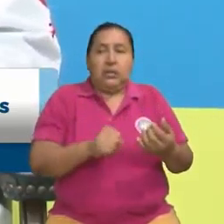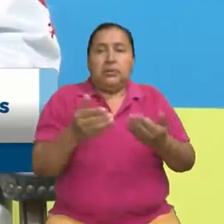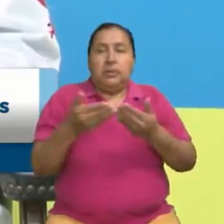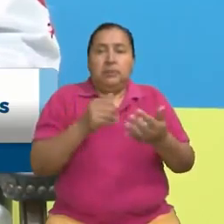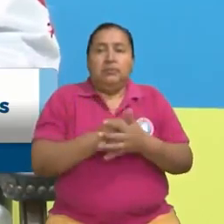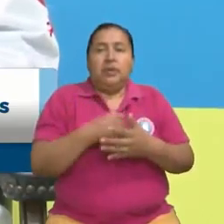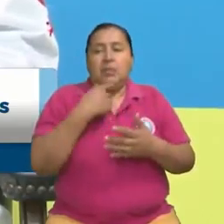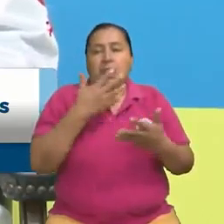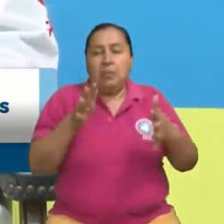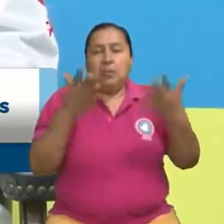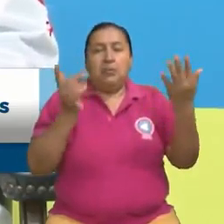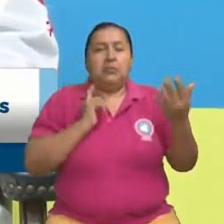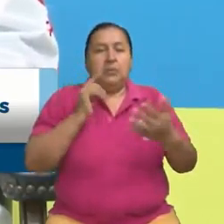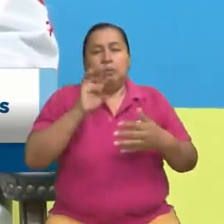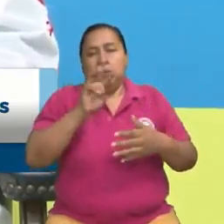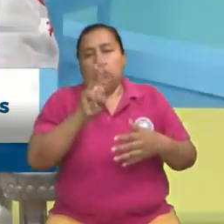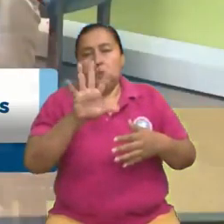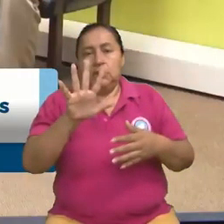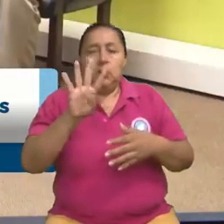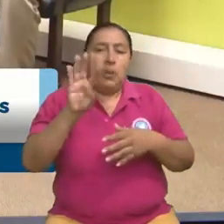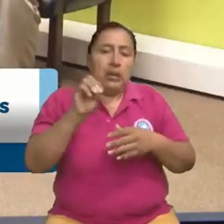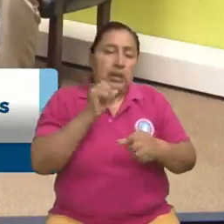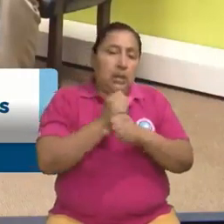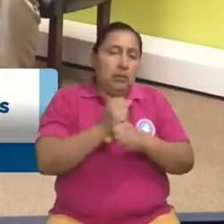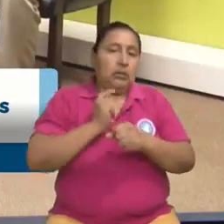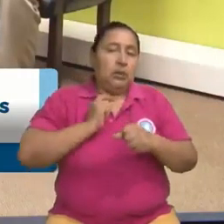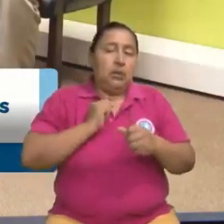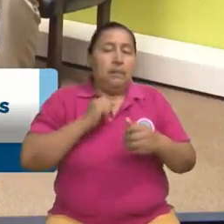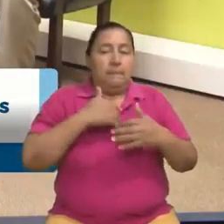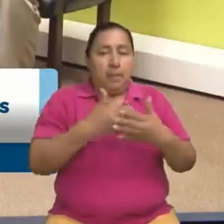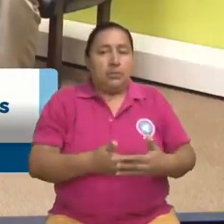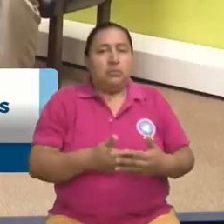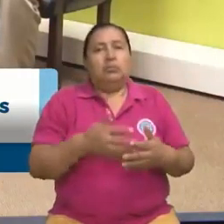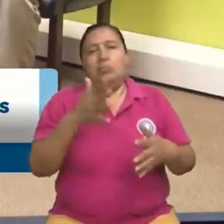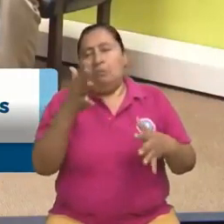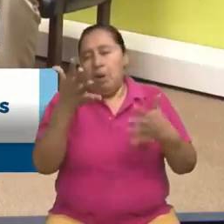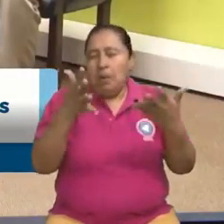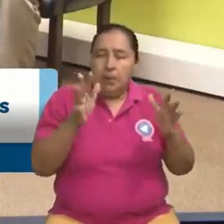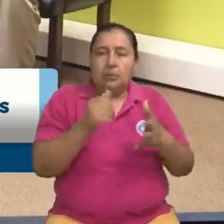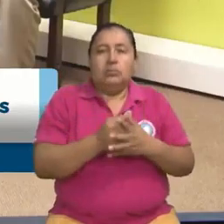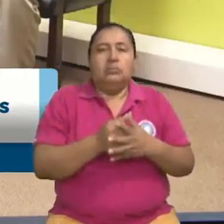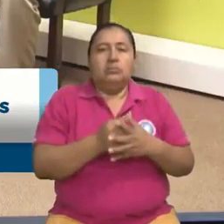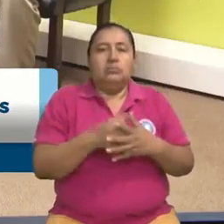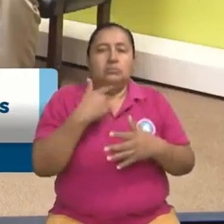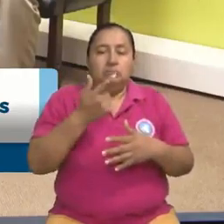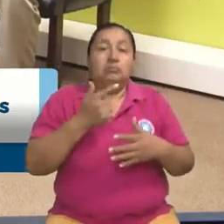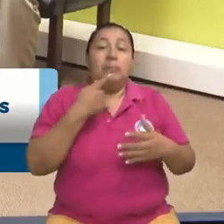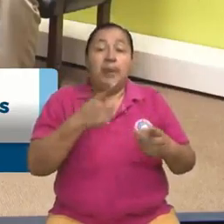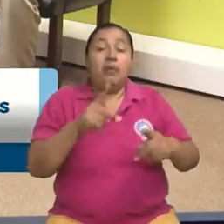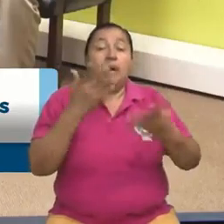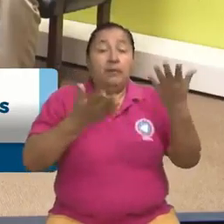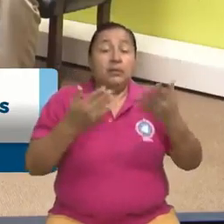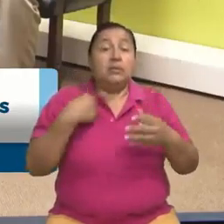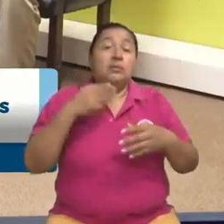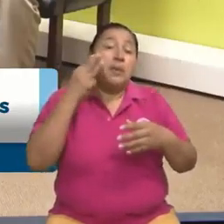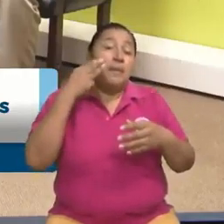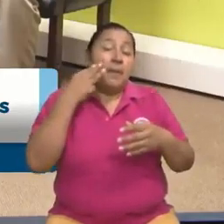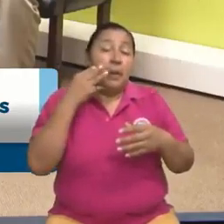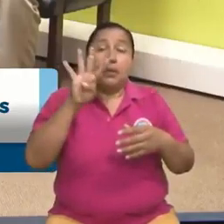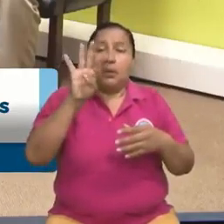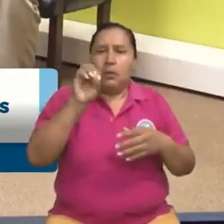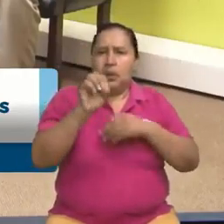hablamos de vida de 35, 40 años para arriba, que está embarazada. Más o menos, pero a veces encontramos mamás de 40